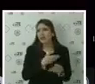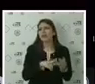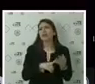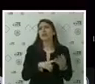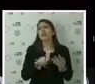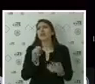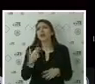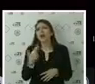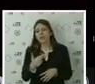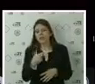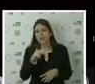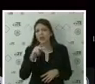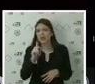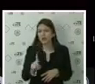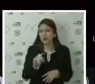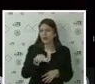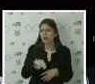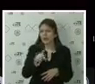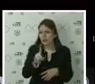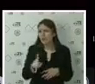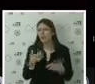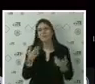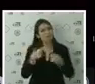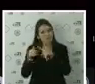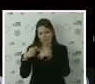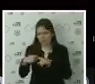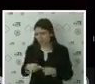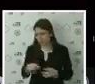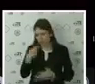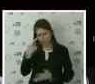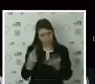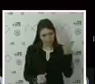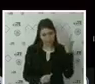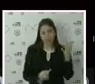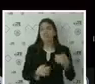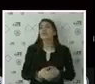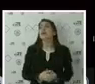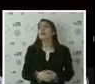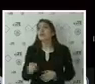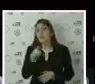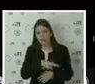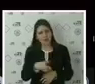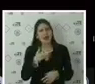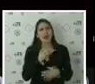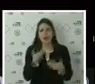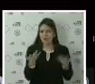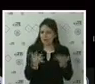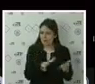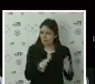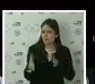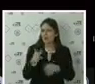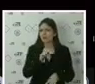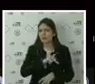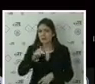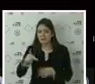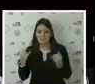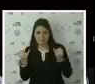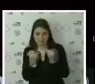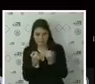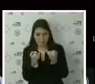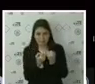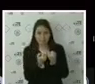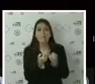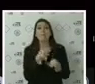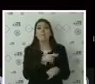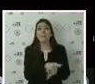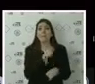del H1N1, entre otras. De los anteriores existe un hecho similar, y es que derivado de la desgracia,